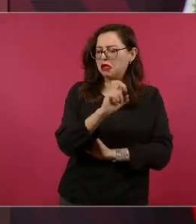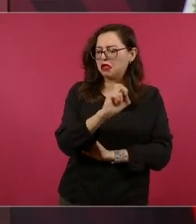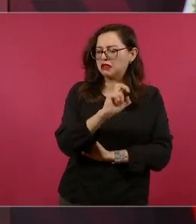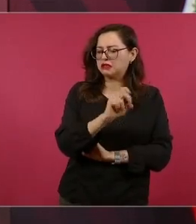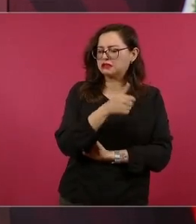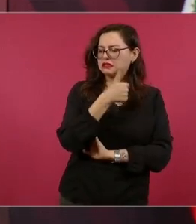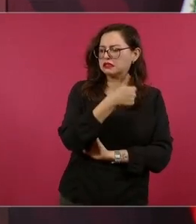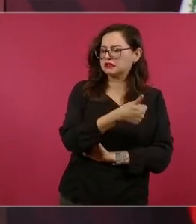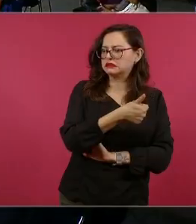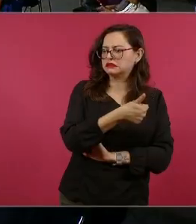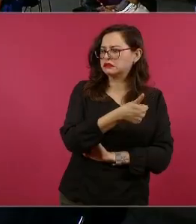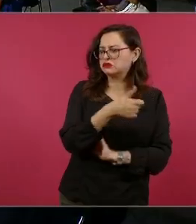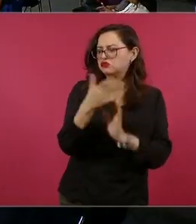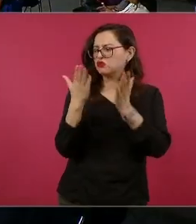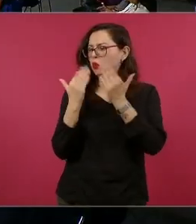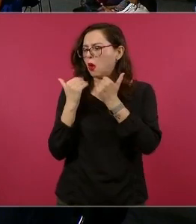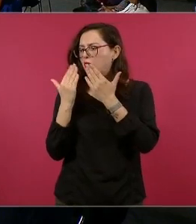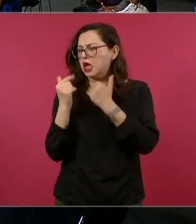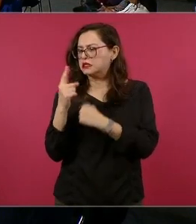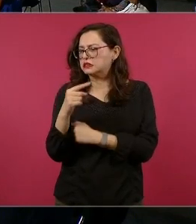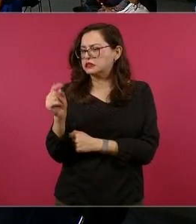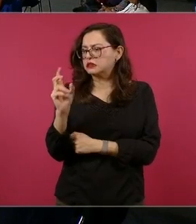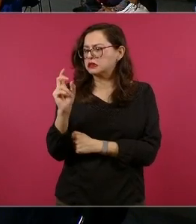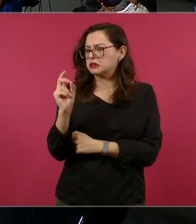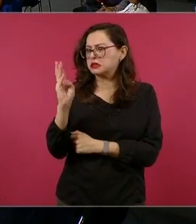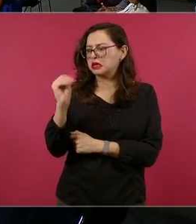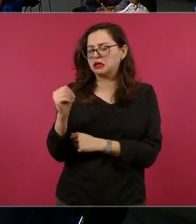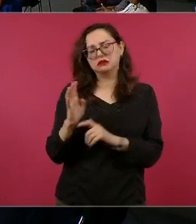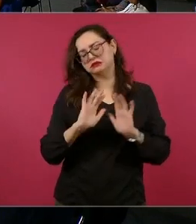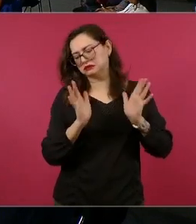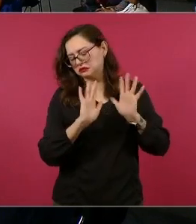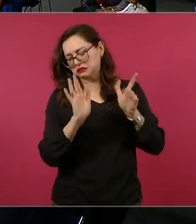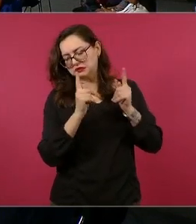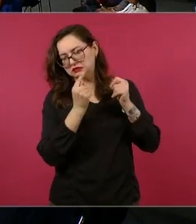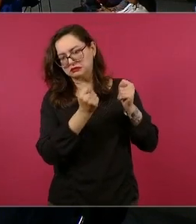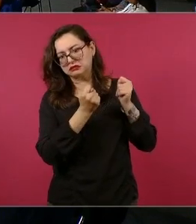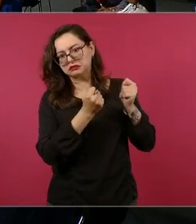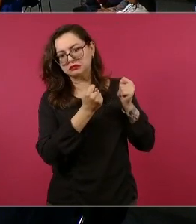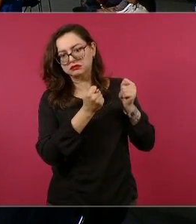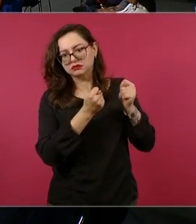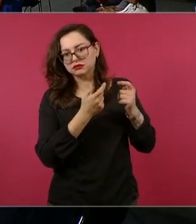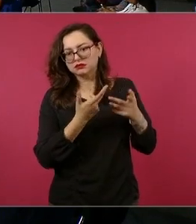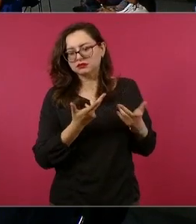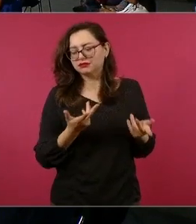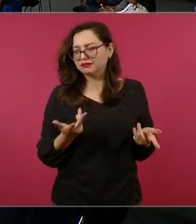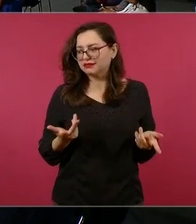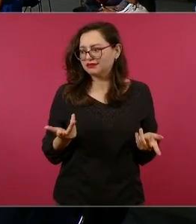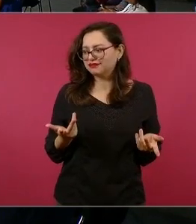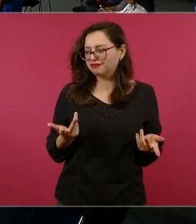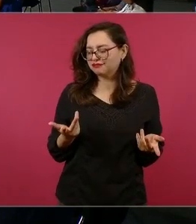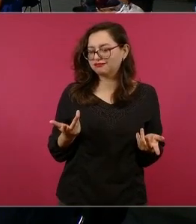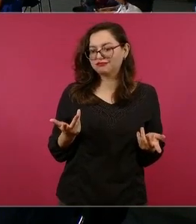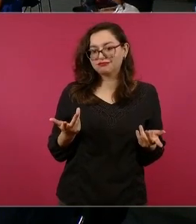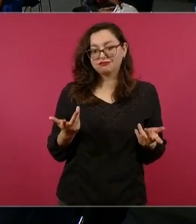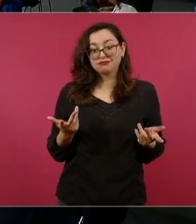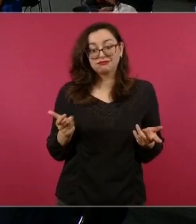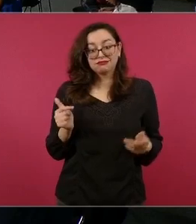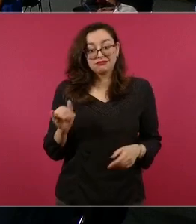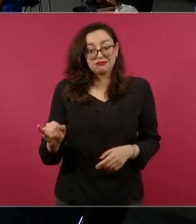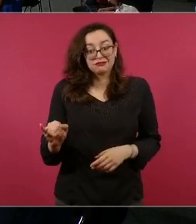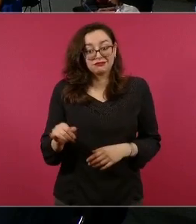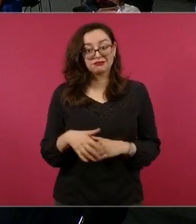Además, esto reforzado porque fue procurador de Salinas.